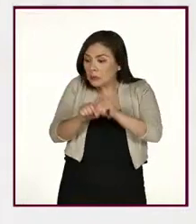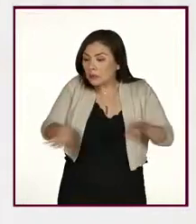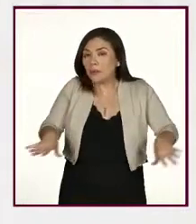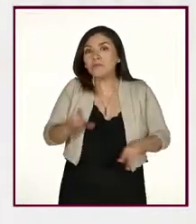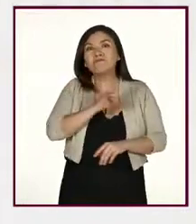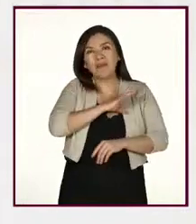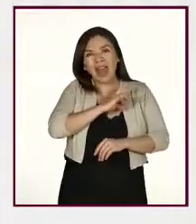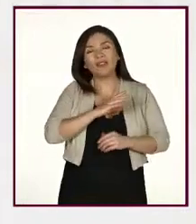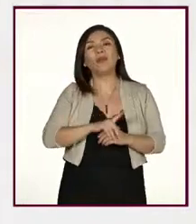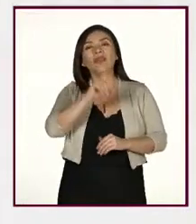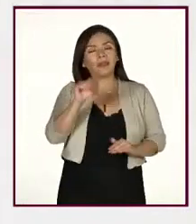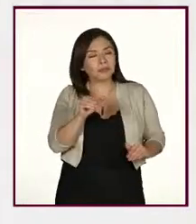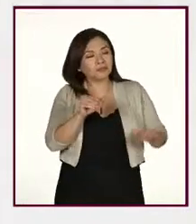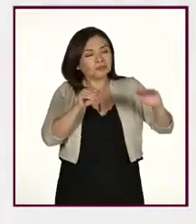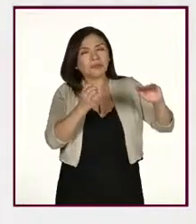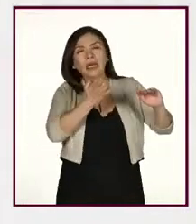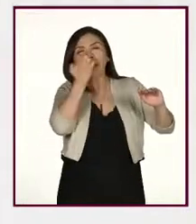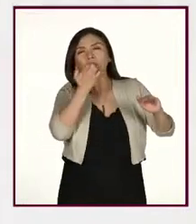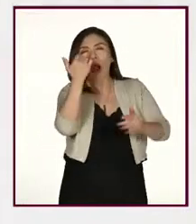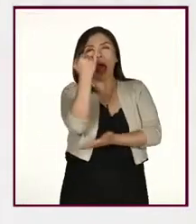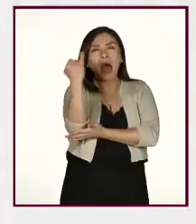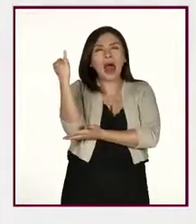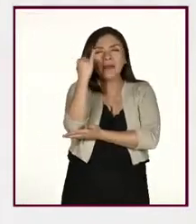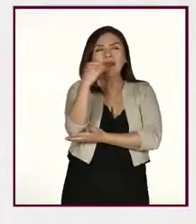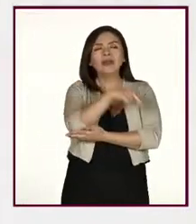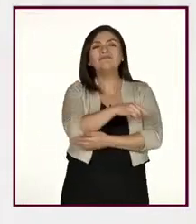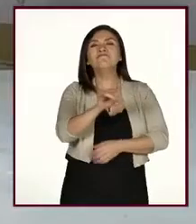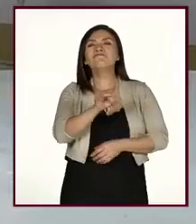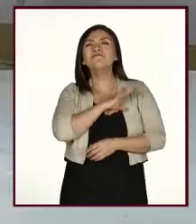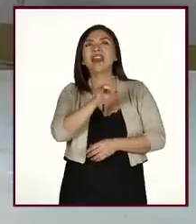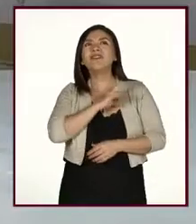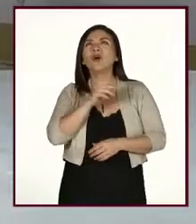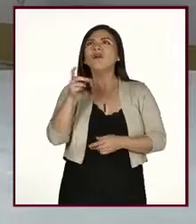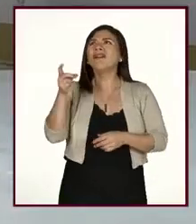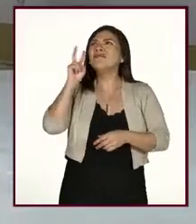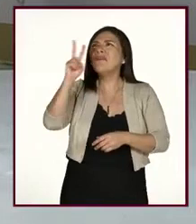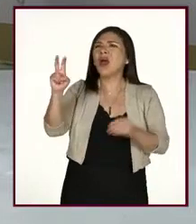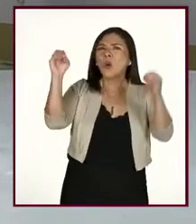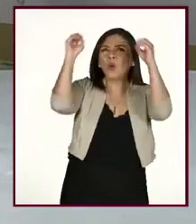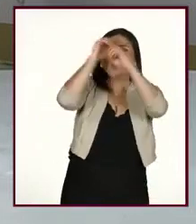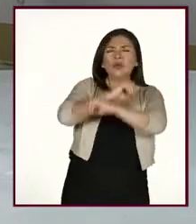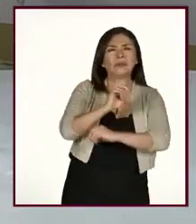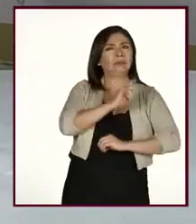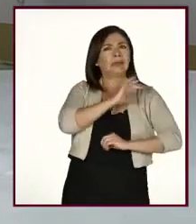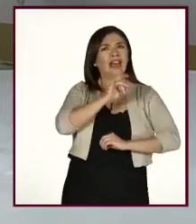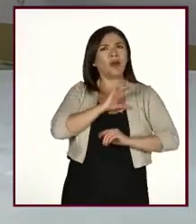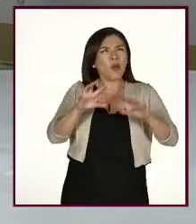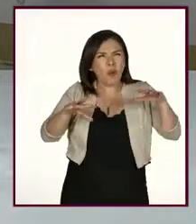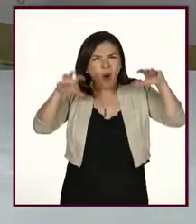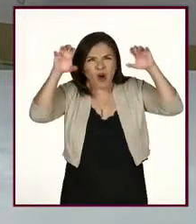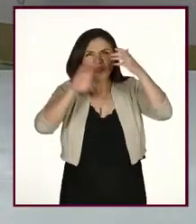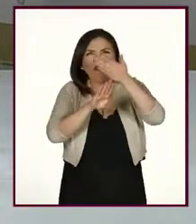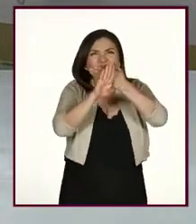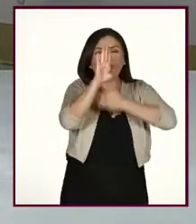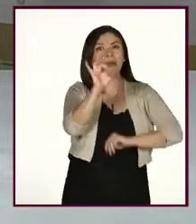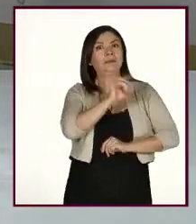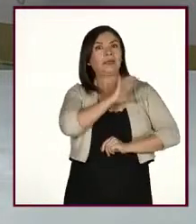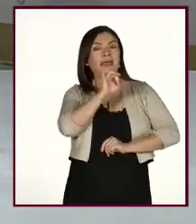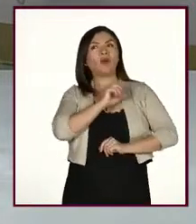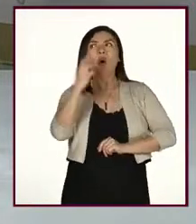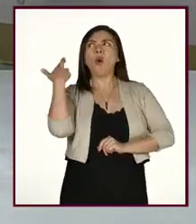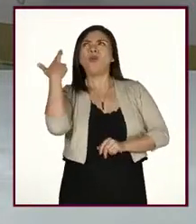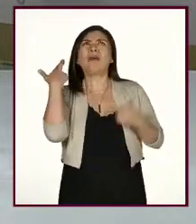en la edad, la etapa preescolar, pueden comenzar estos miedos a la oscuridad, el miedo a los monstruos, el miedo a